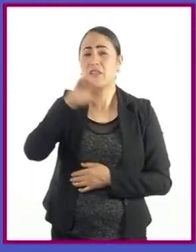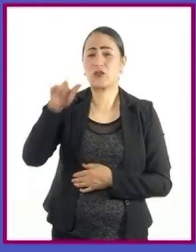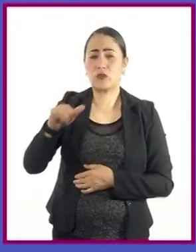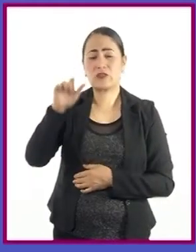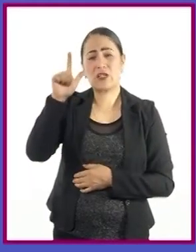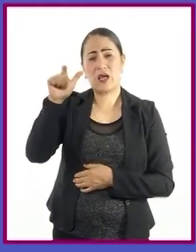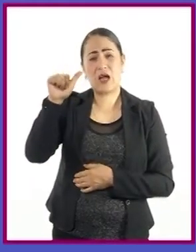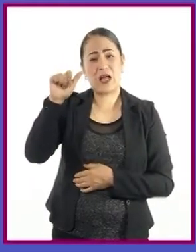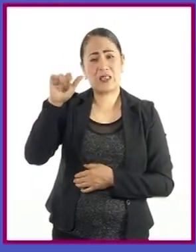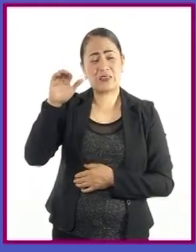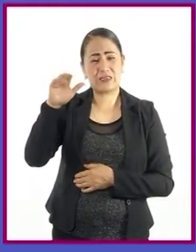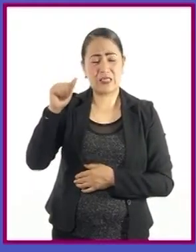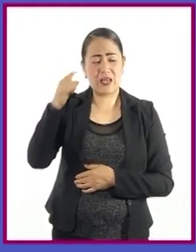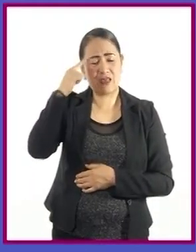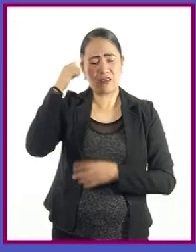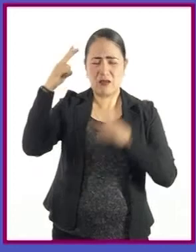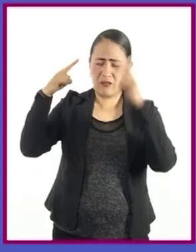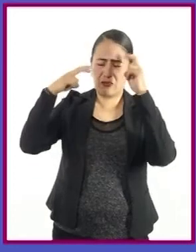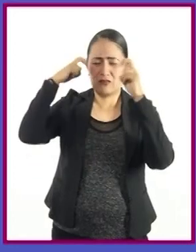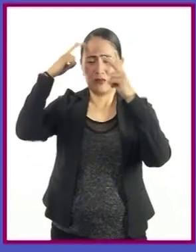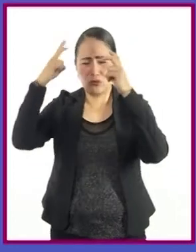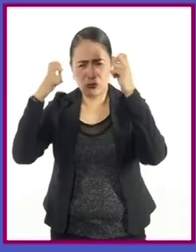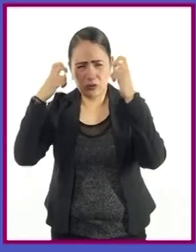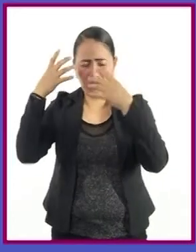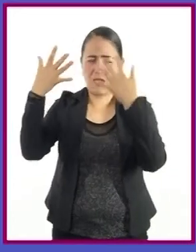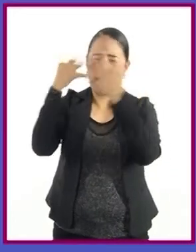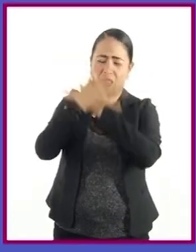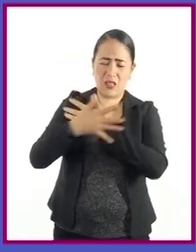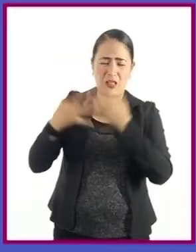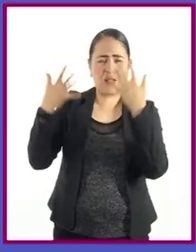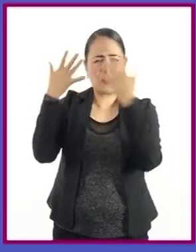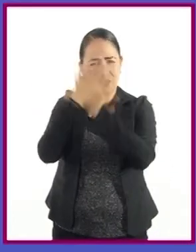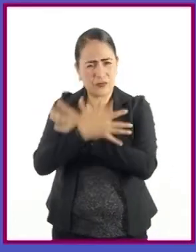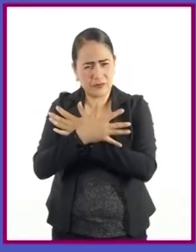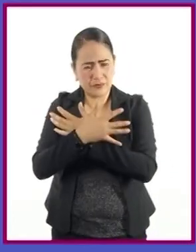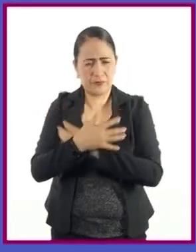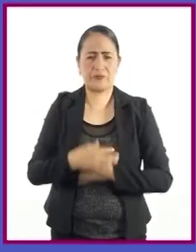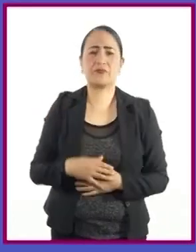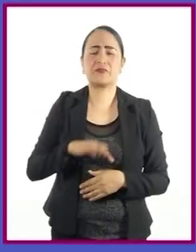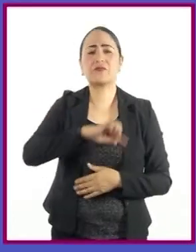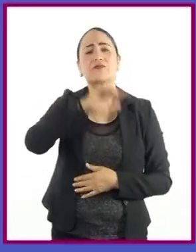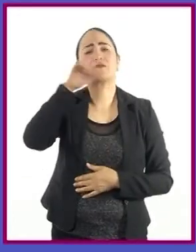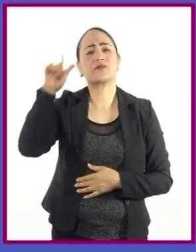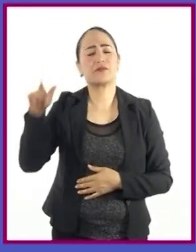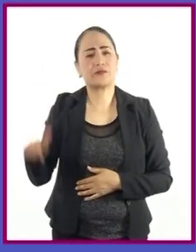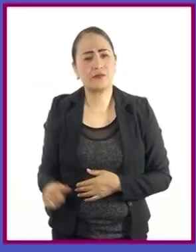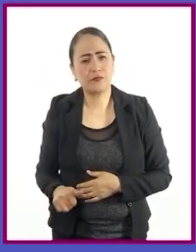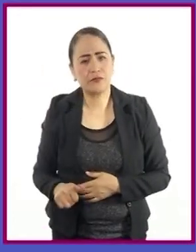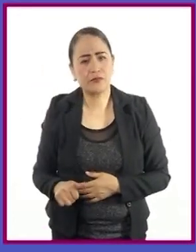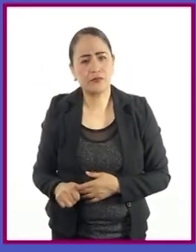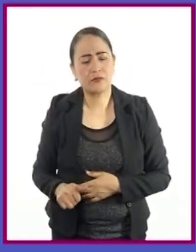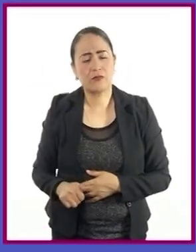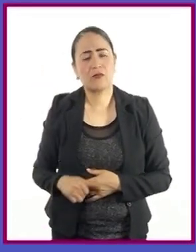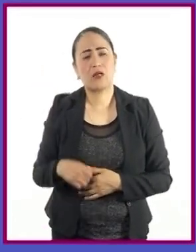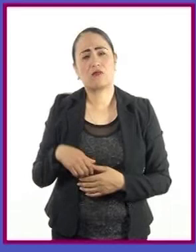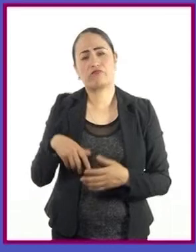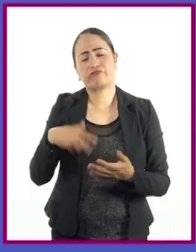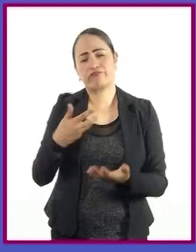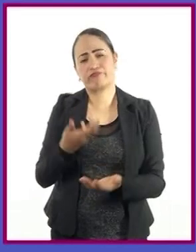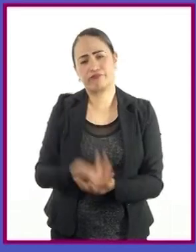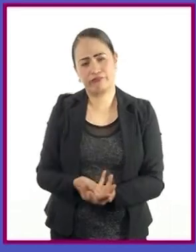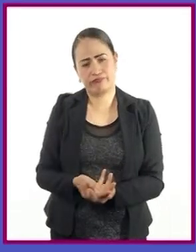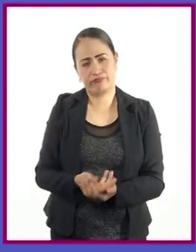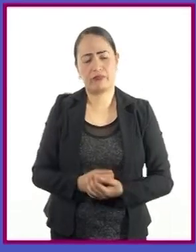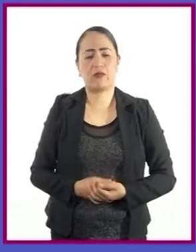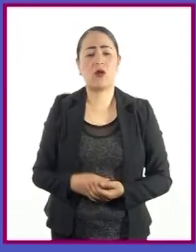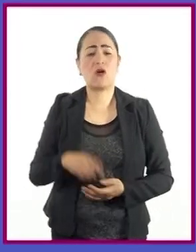tener alucinaciones confusas y flotantes al principio y que descendieron luego a ras del suelo. La joven,